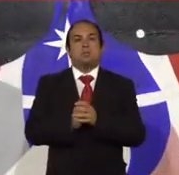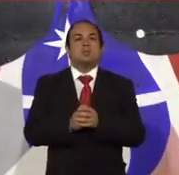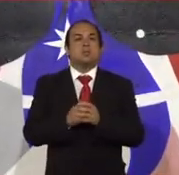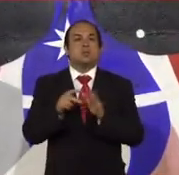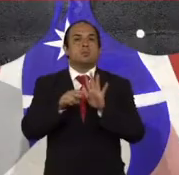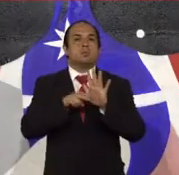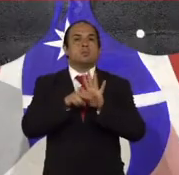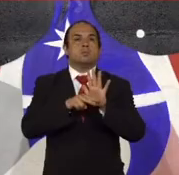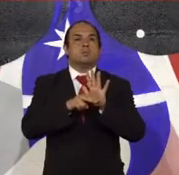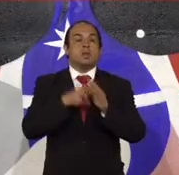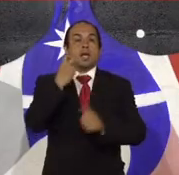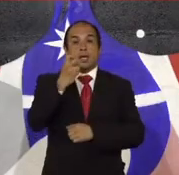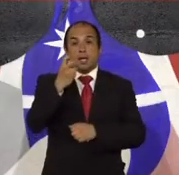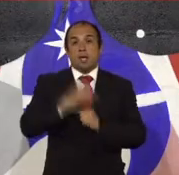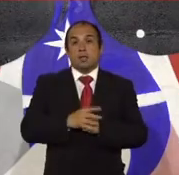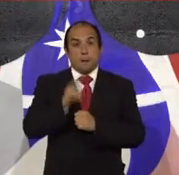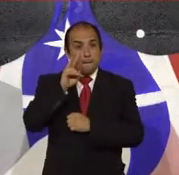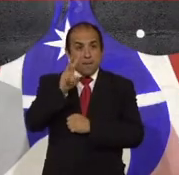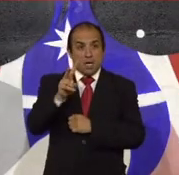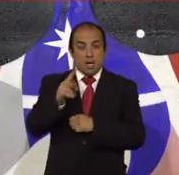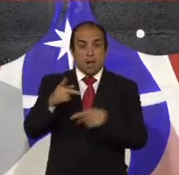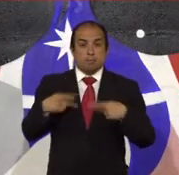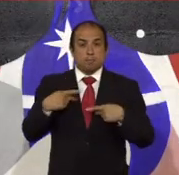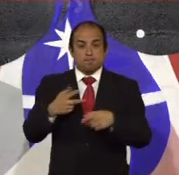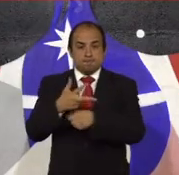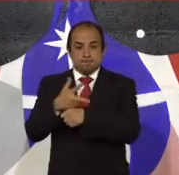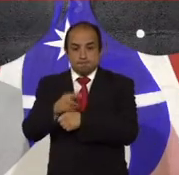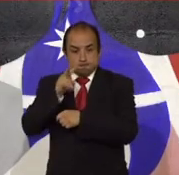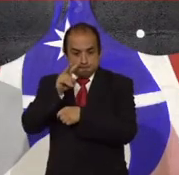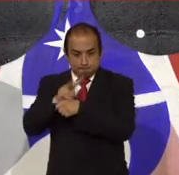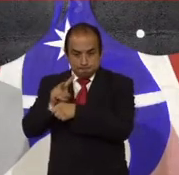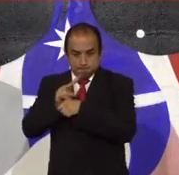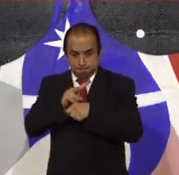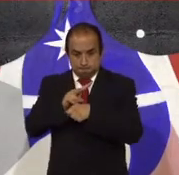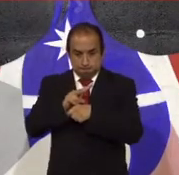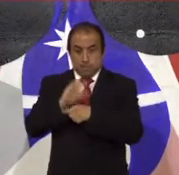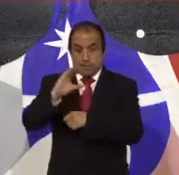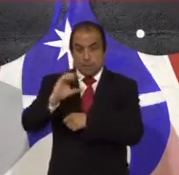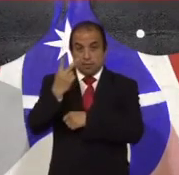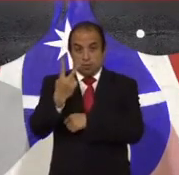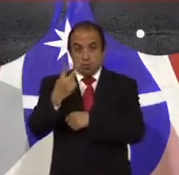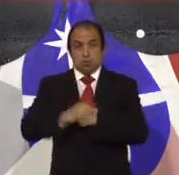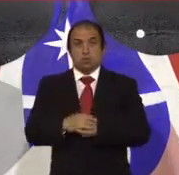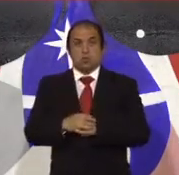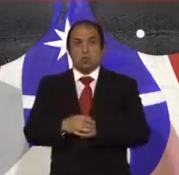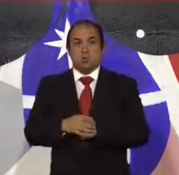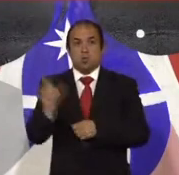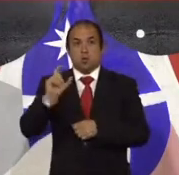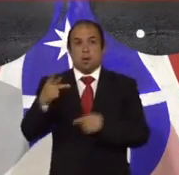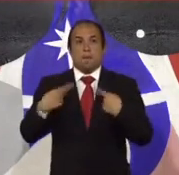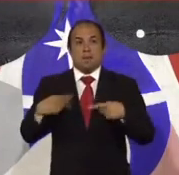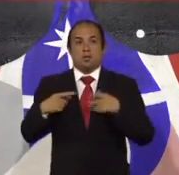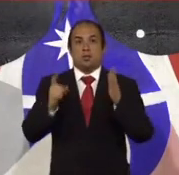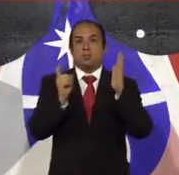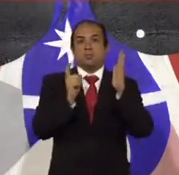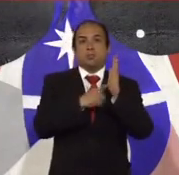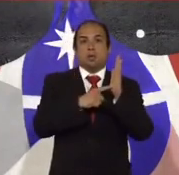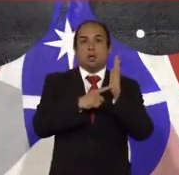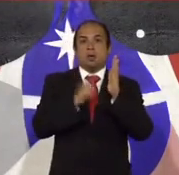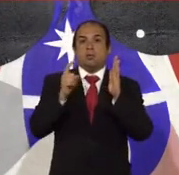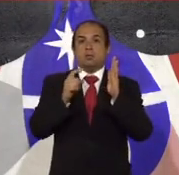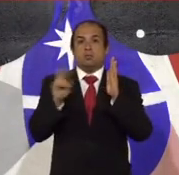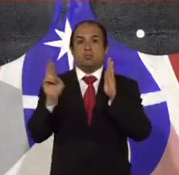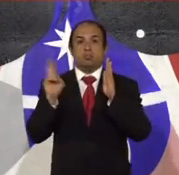Ah, ok. Bueno, eso es lo que ve el despachador en el C2 correspondiente. Cuando un ciudadano oprime el botón,